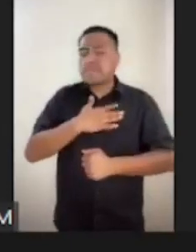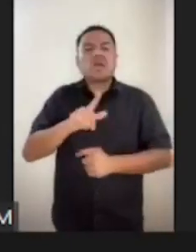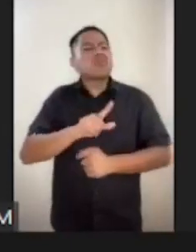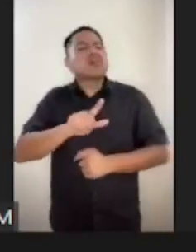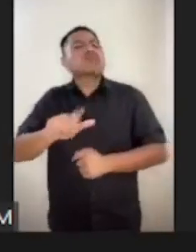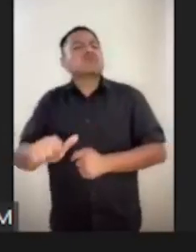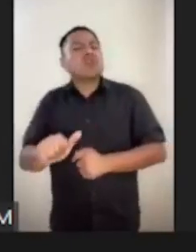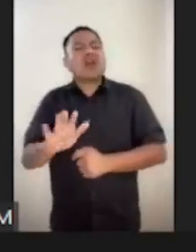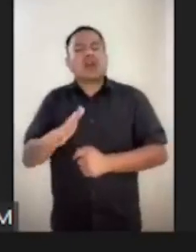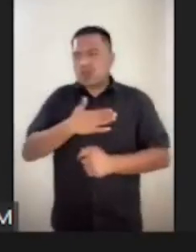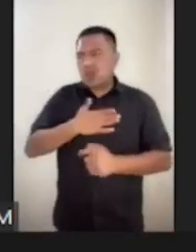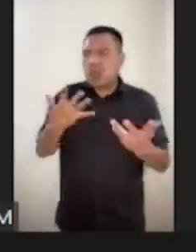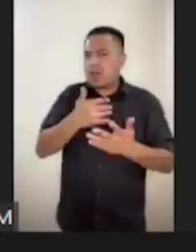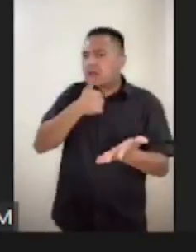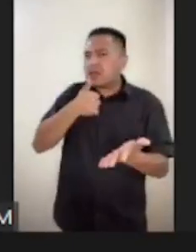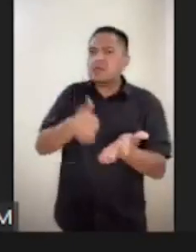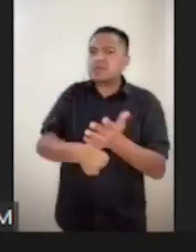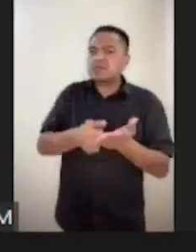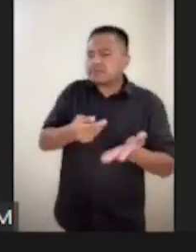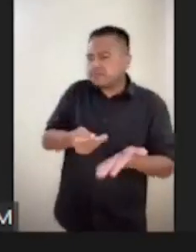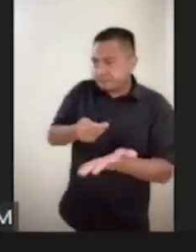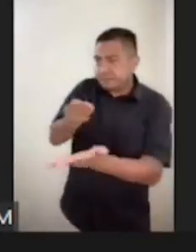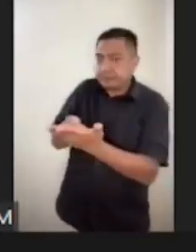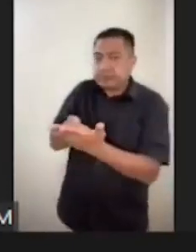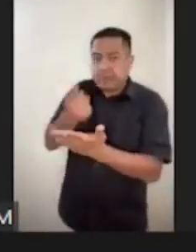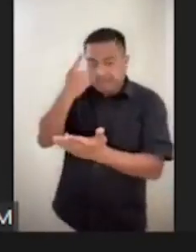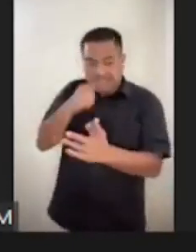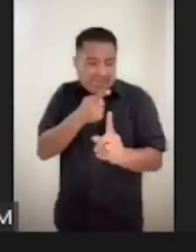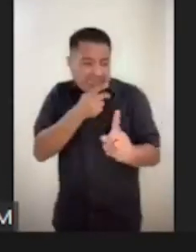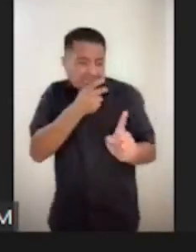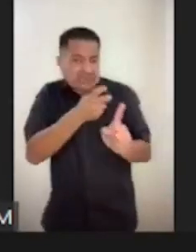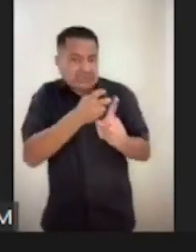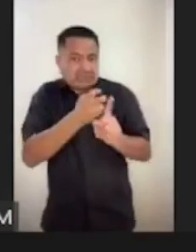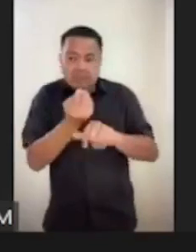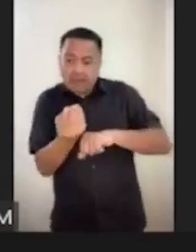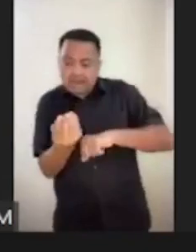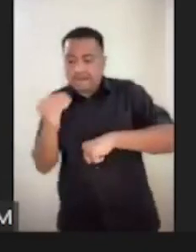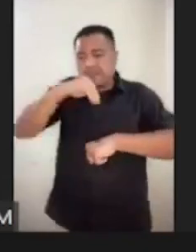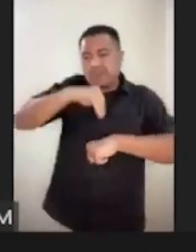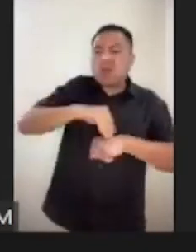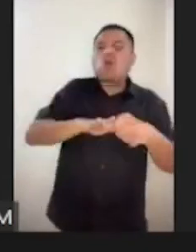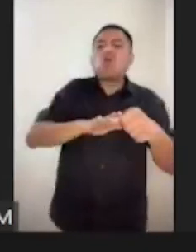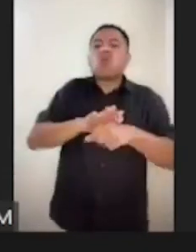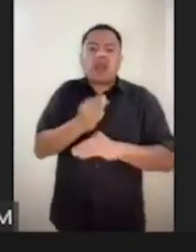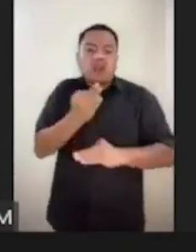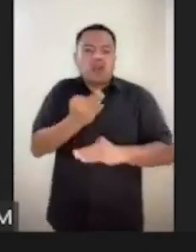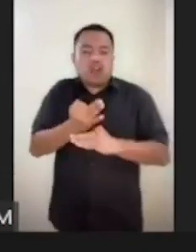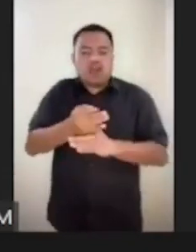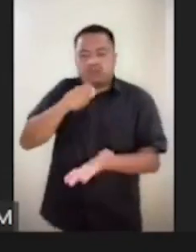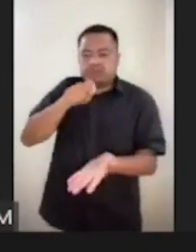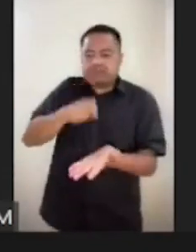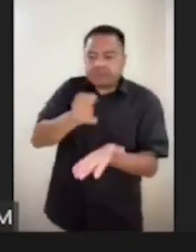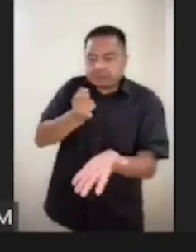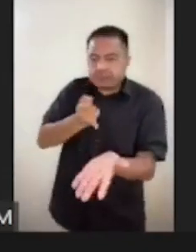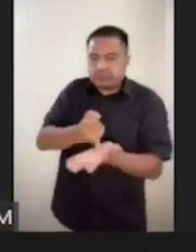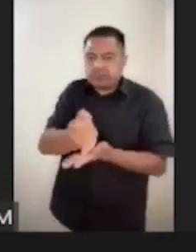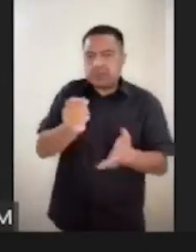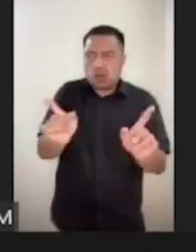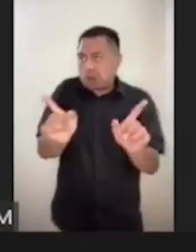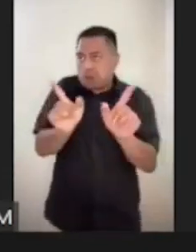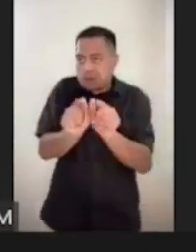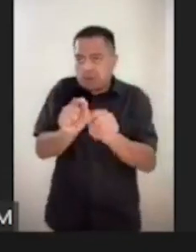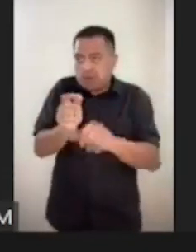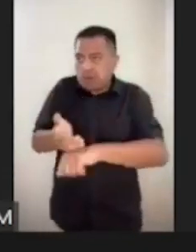su momento lo haré llegar para que éste sea agregado a esta sentencia.